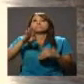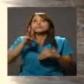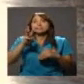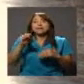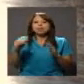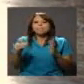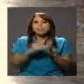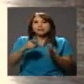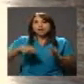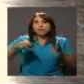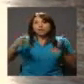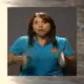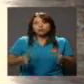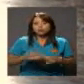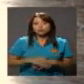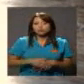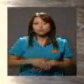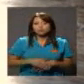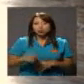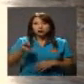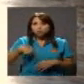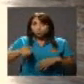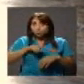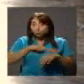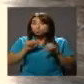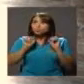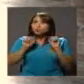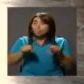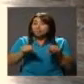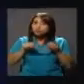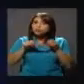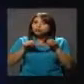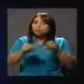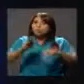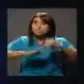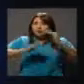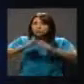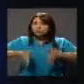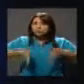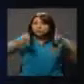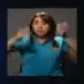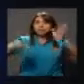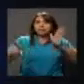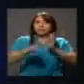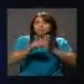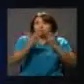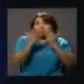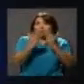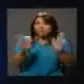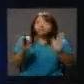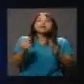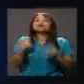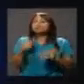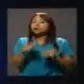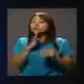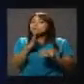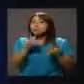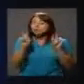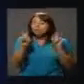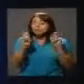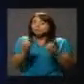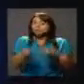podríamos estar nosotros todavía con la facultad abierta en las yo estoy hablando hablando de la educación pública